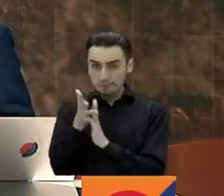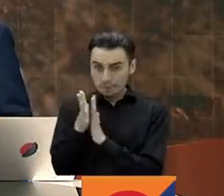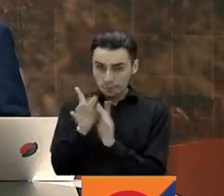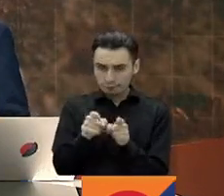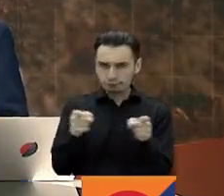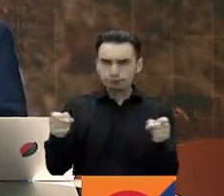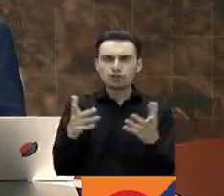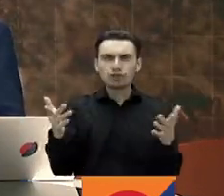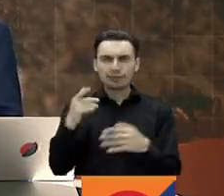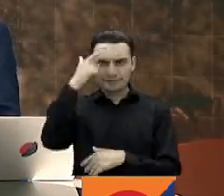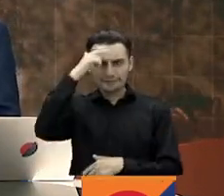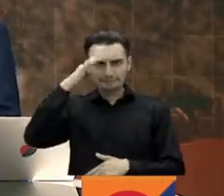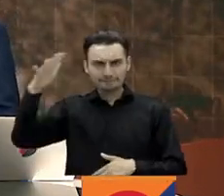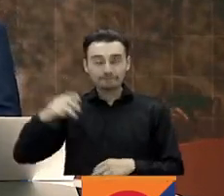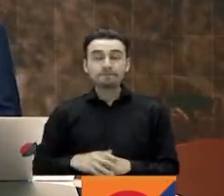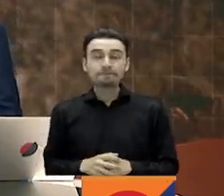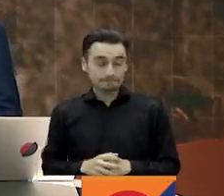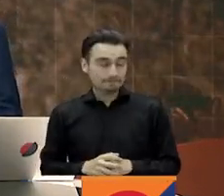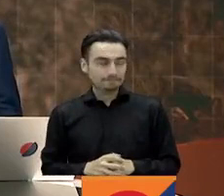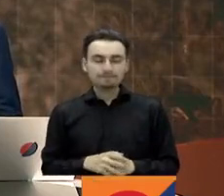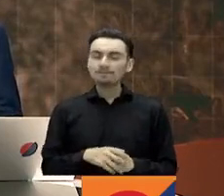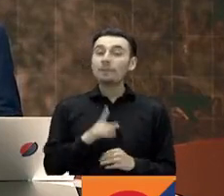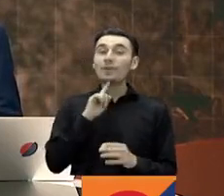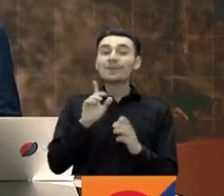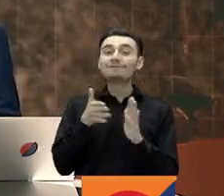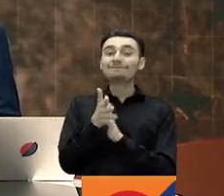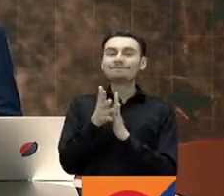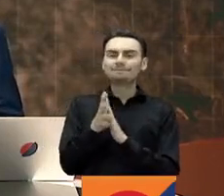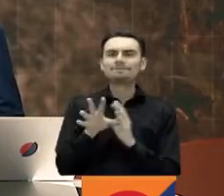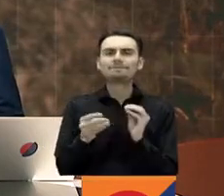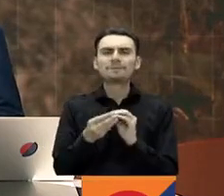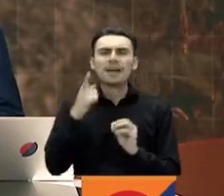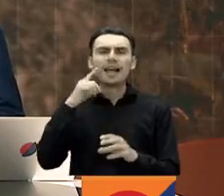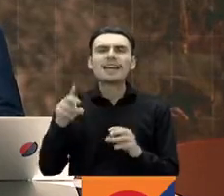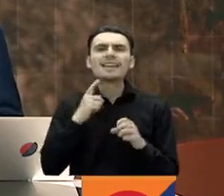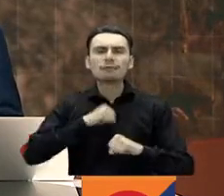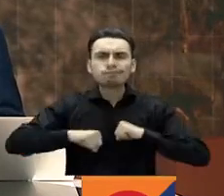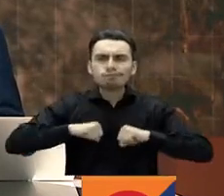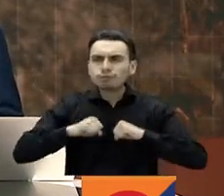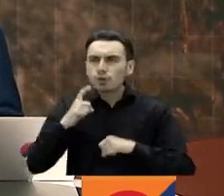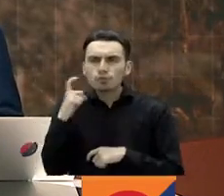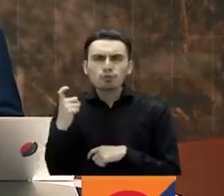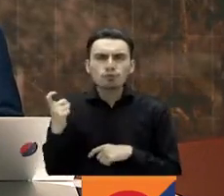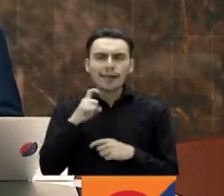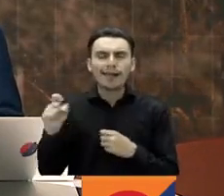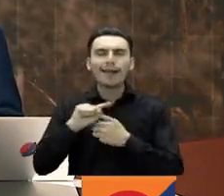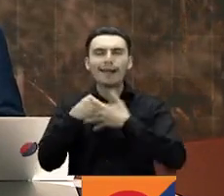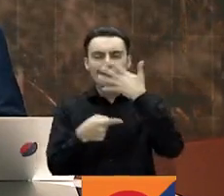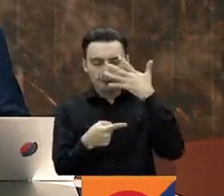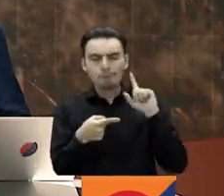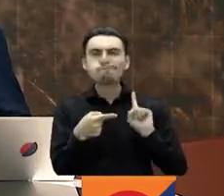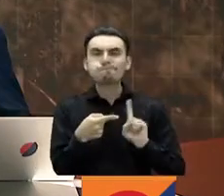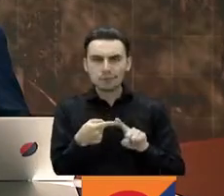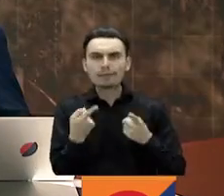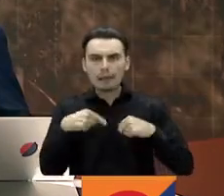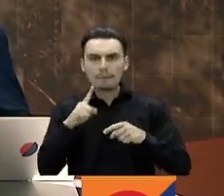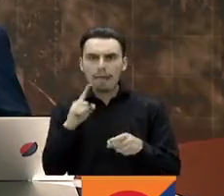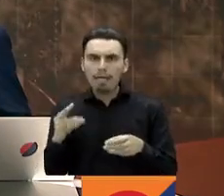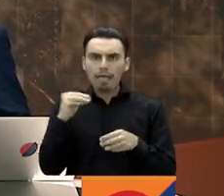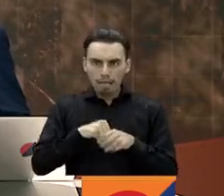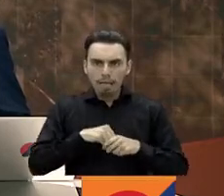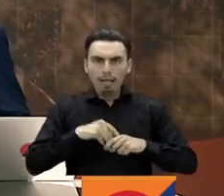cartagena pues carolina una de las noticias es que las autoridades buscan a una sexta persona que participó de la operación criminal